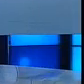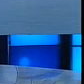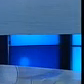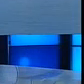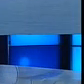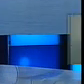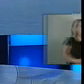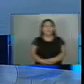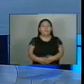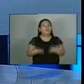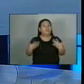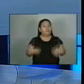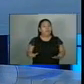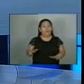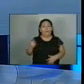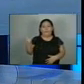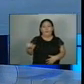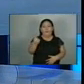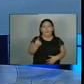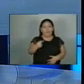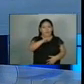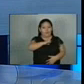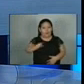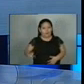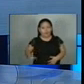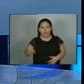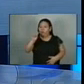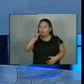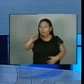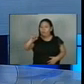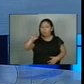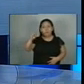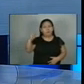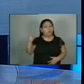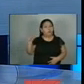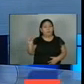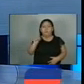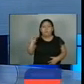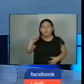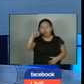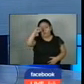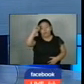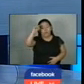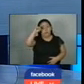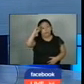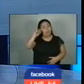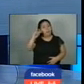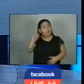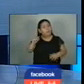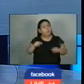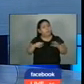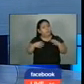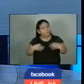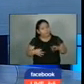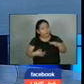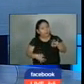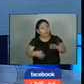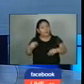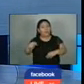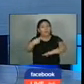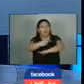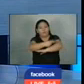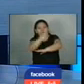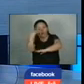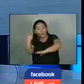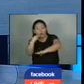Hasta la fecha, más de 2.000 salvadoreños obtuvieron su permiso temporal de trabajo. Así lo aseguró un funcionario de aduanas y protección